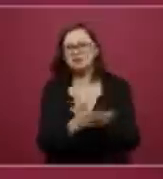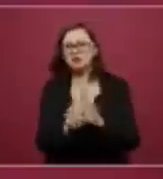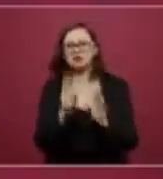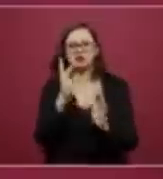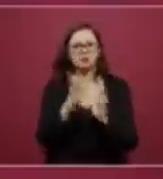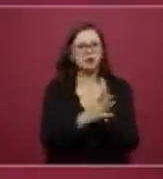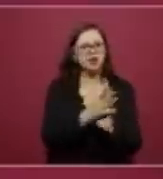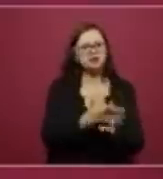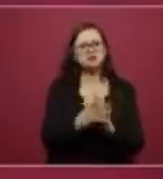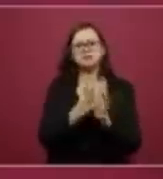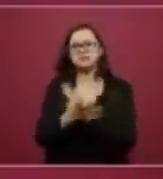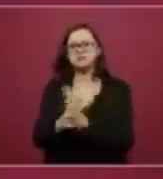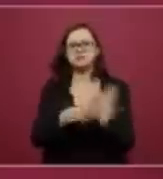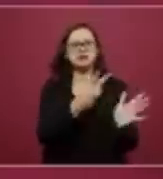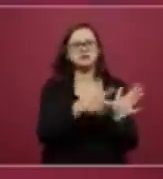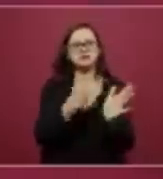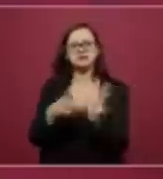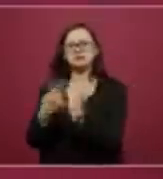se hicieron, repito,